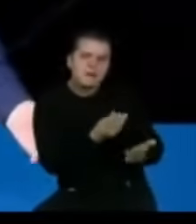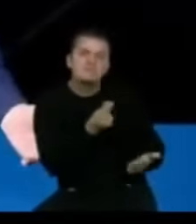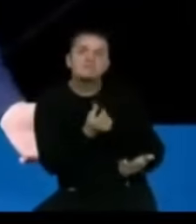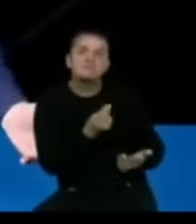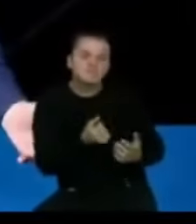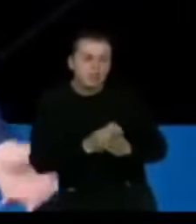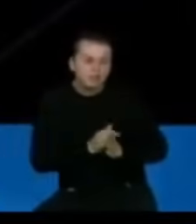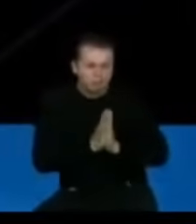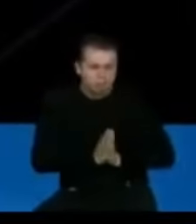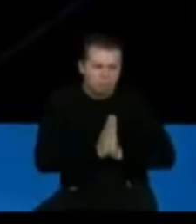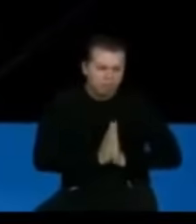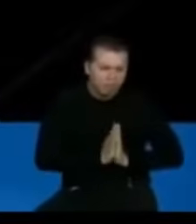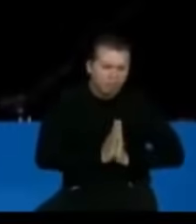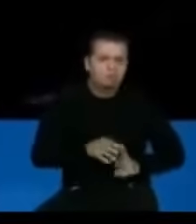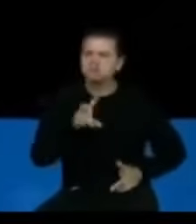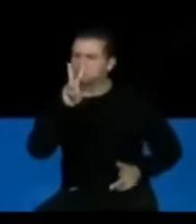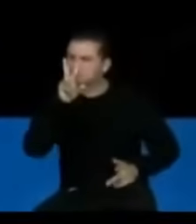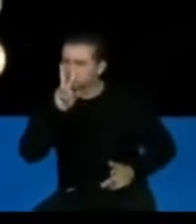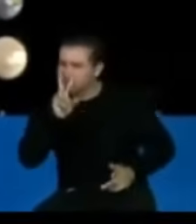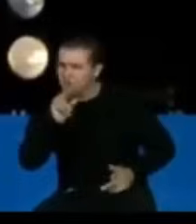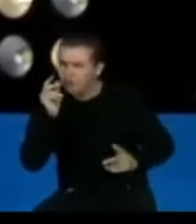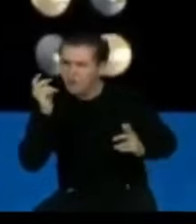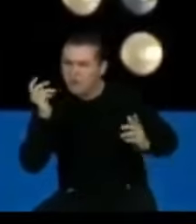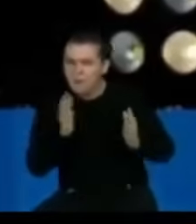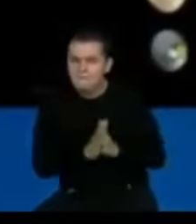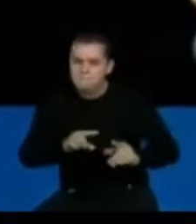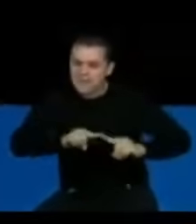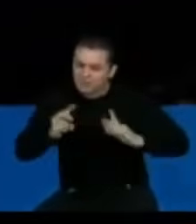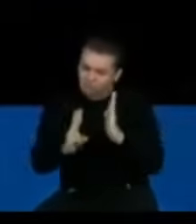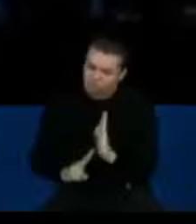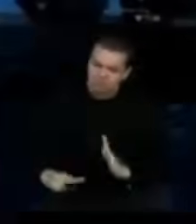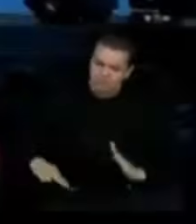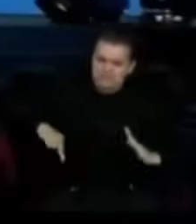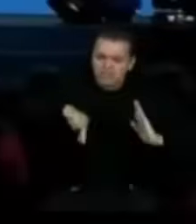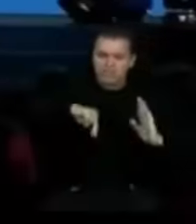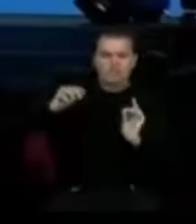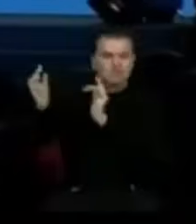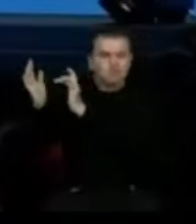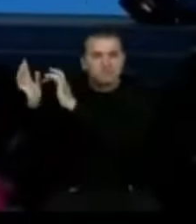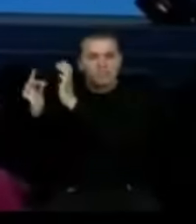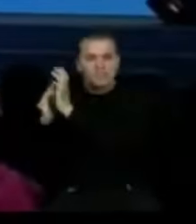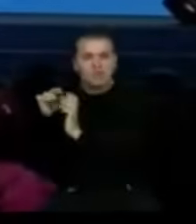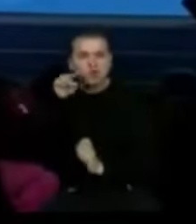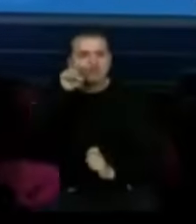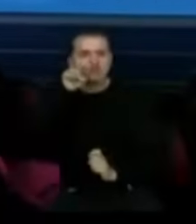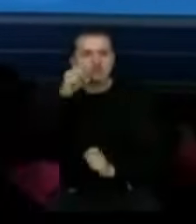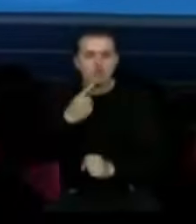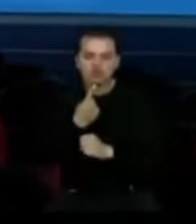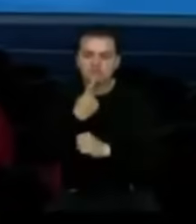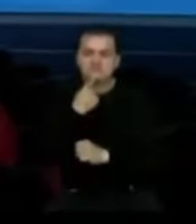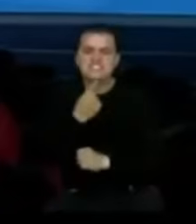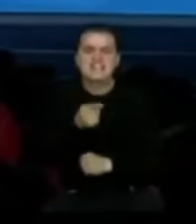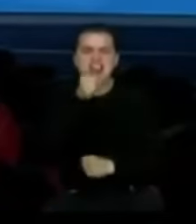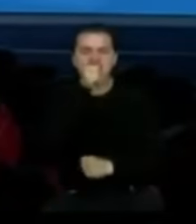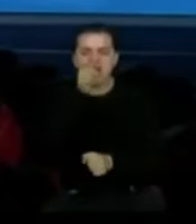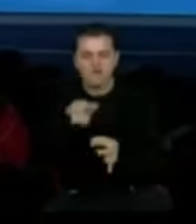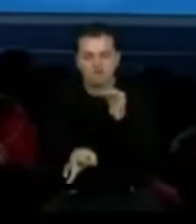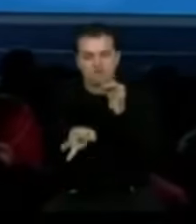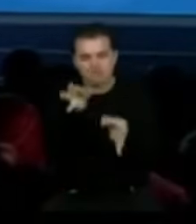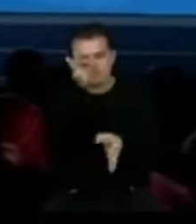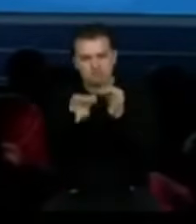ciertos ritos. Pero a través de la resurrección de Cristo, tú eres declarado